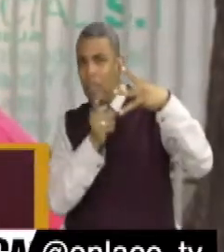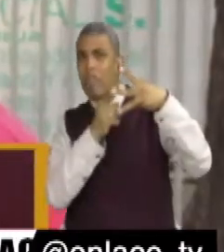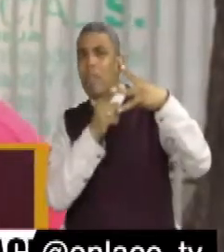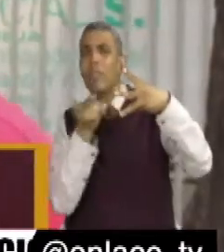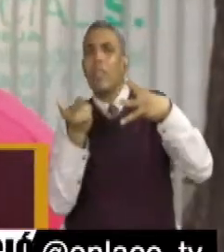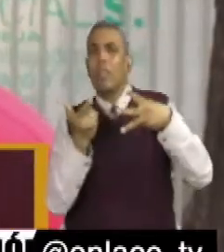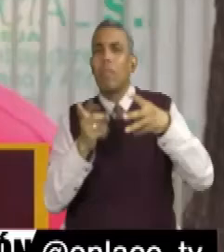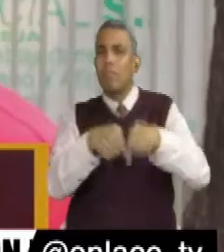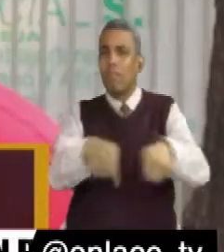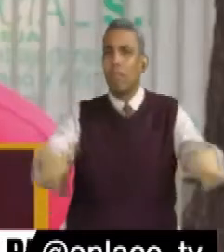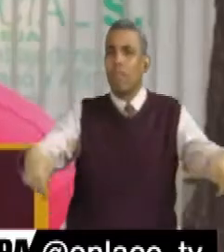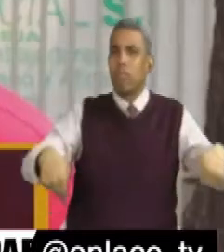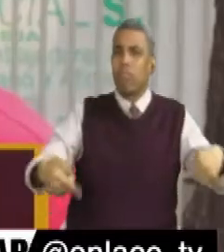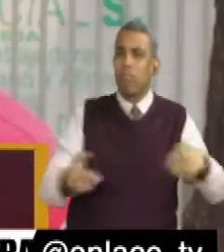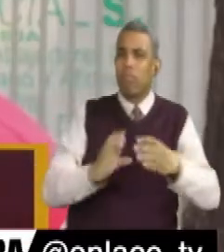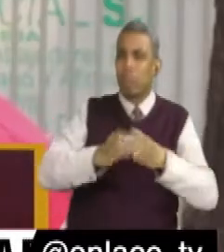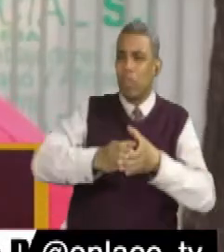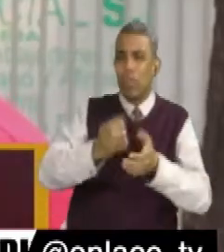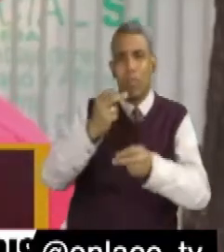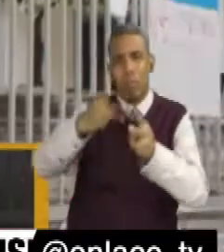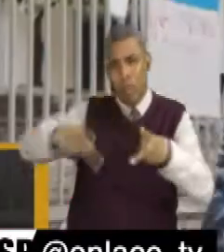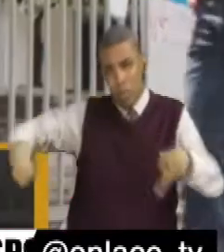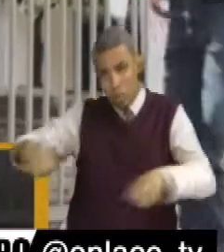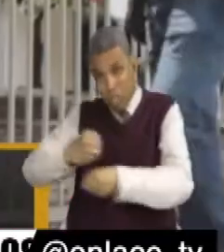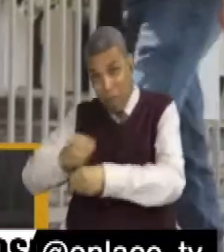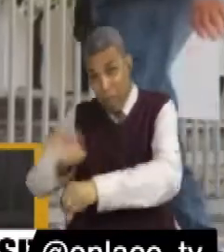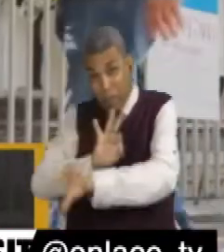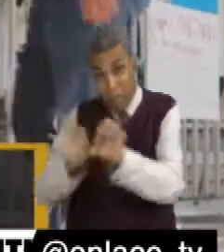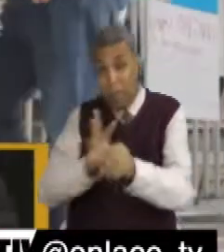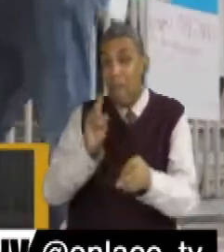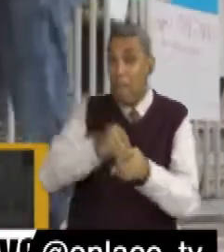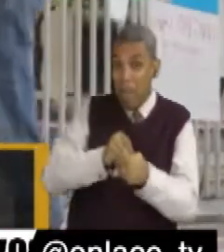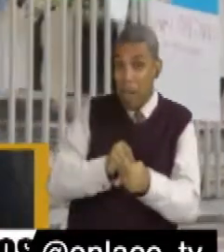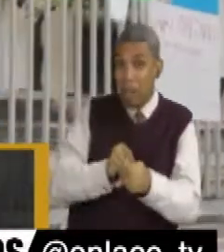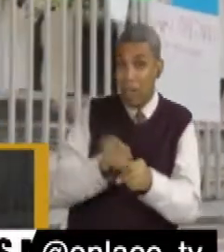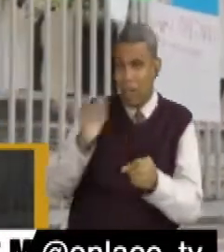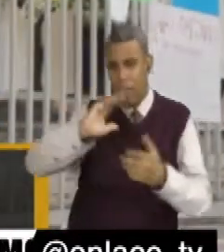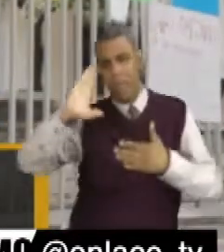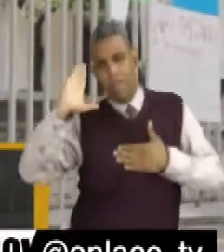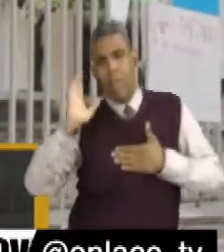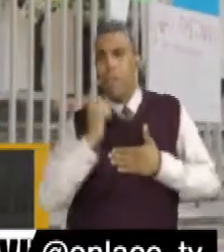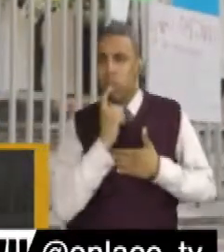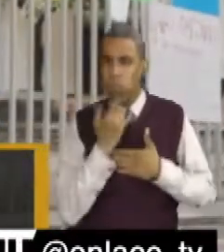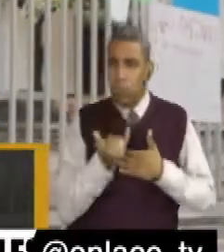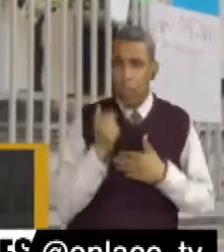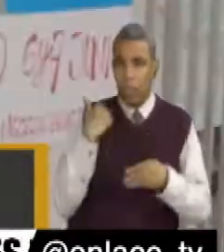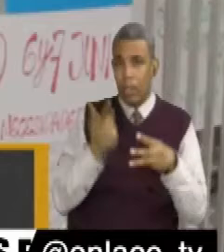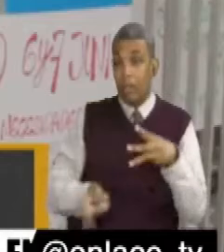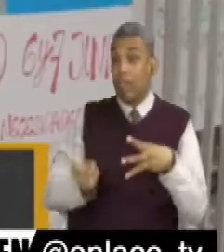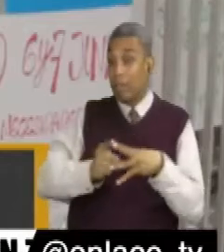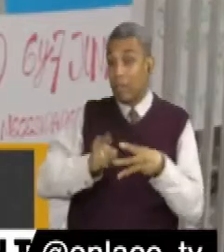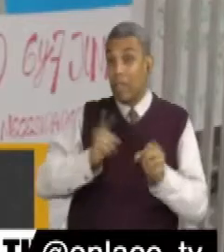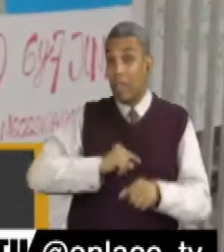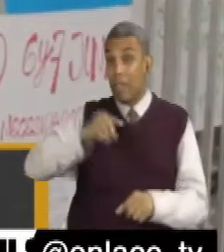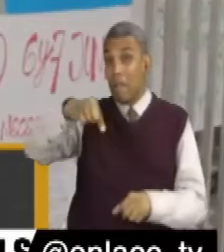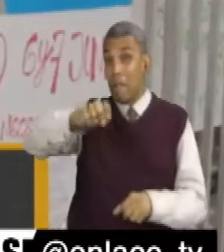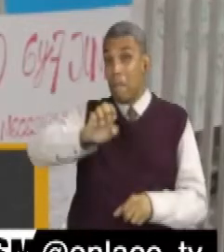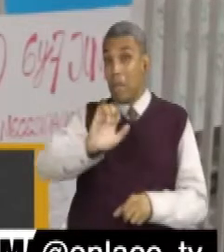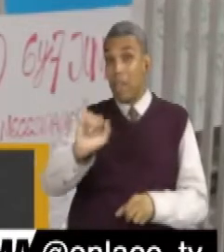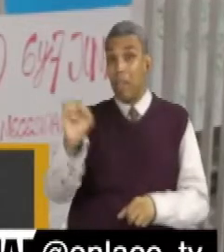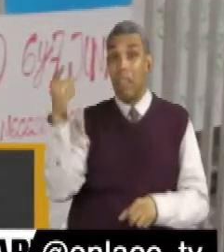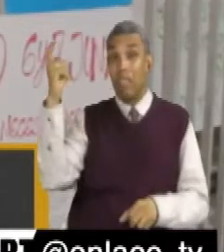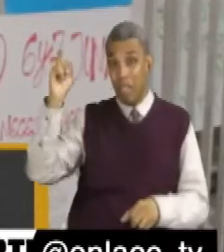el presupuesto de las entidades como es el INPEI y rama judicial. A este paro estatal se espera que se unan en las próximas